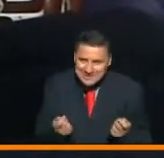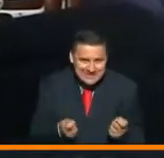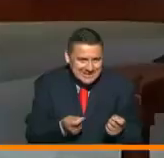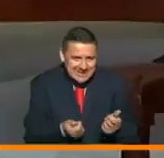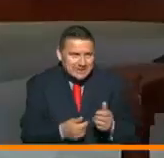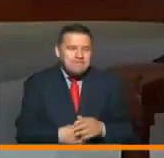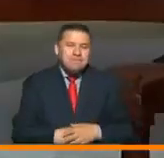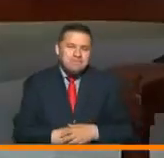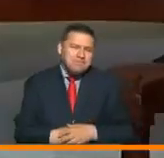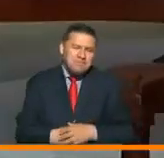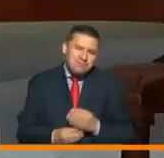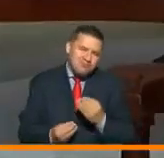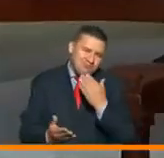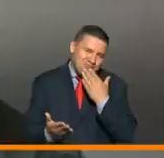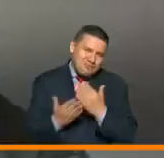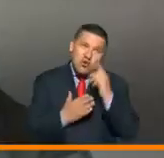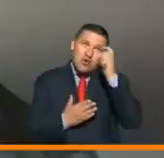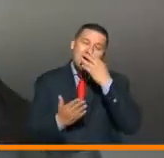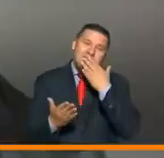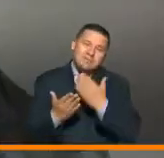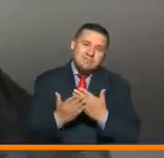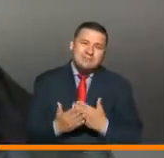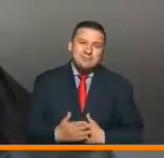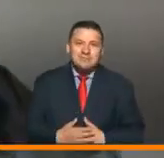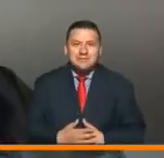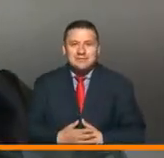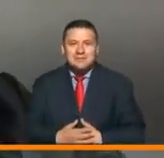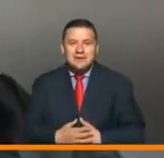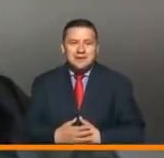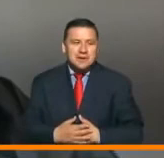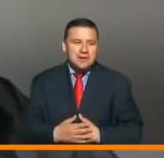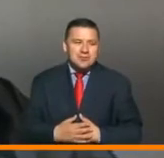dar. Muchísimas gracias al gobierno.